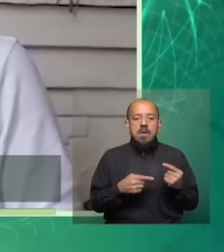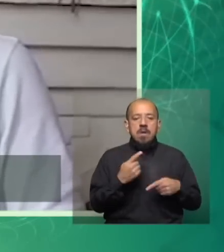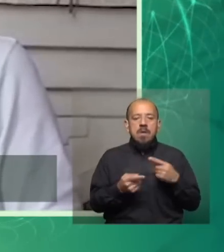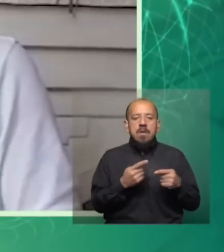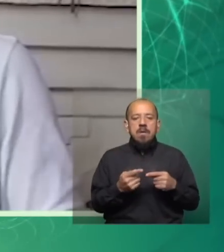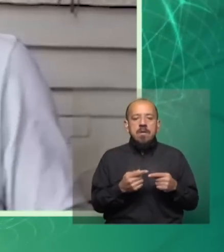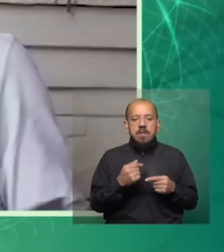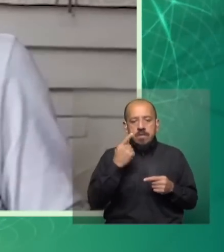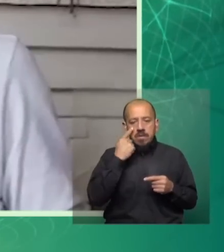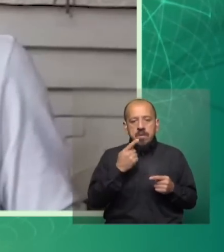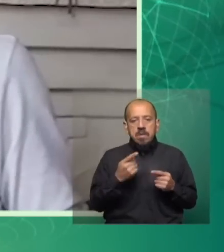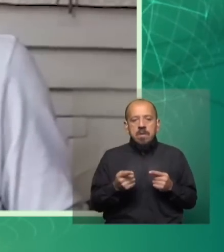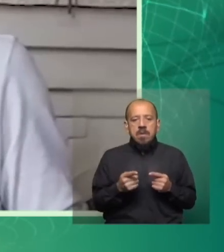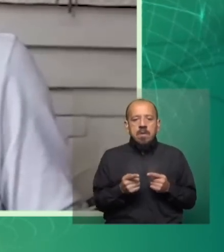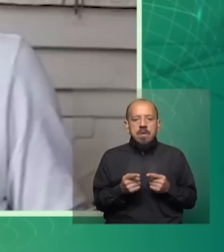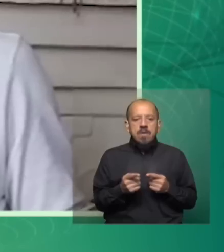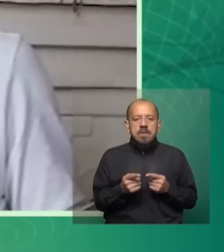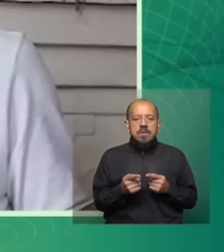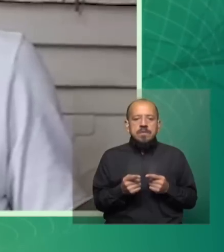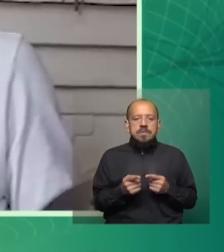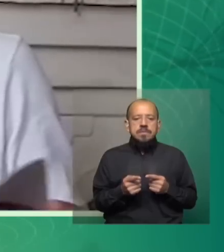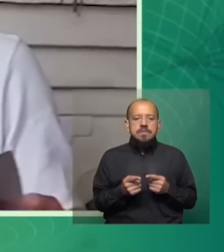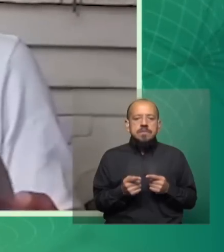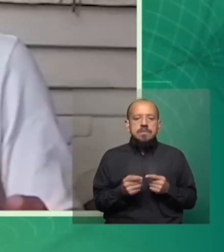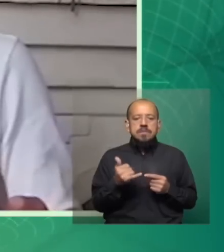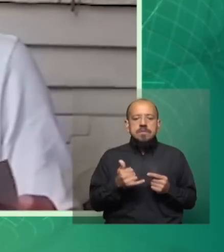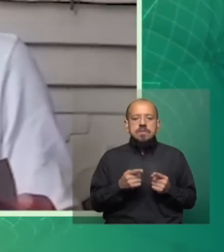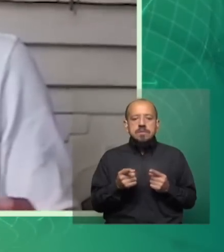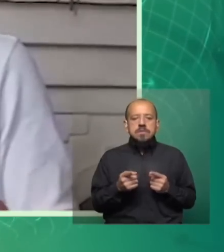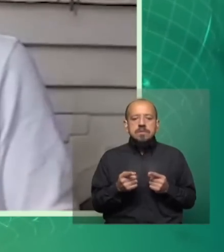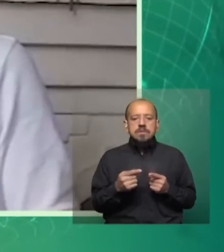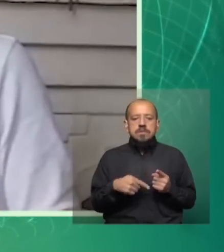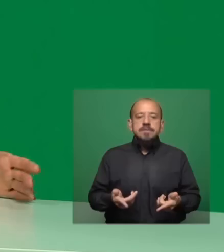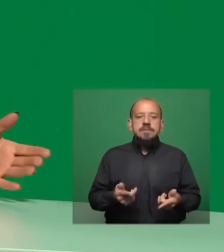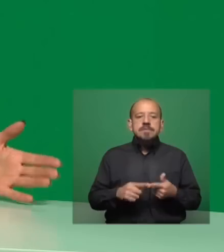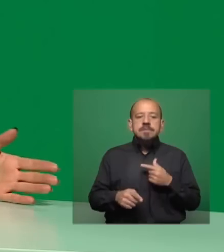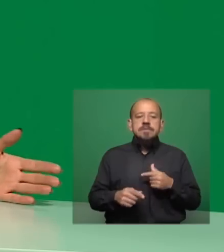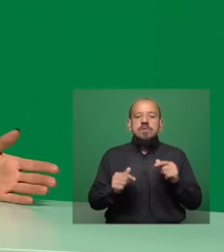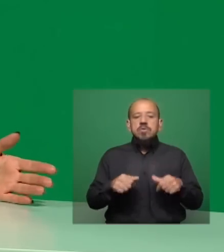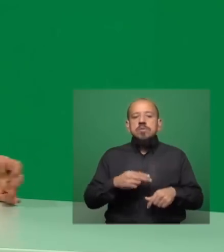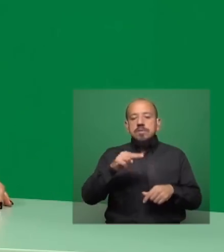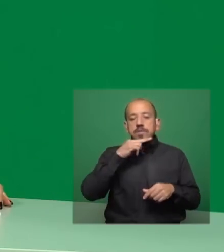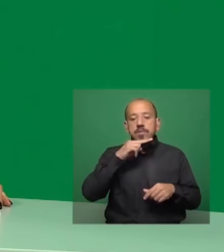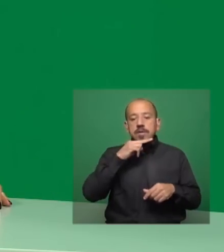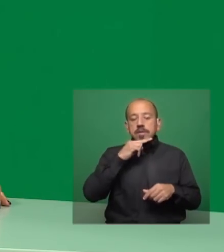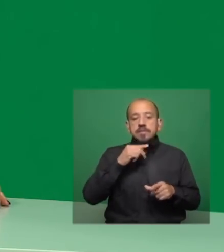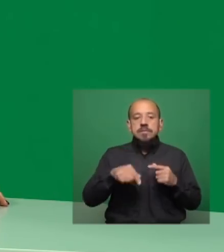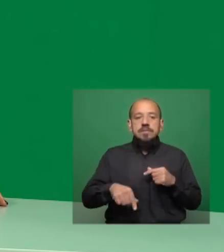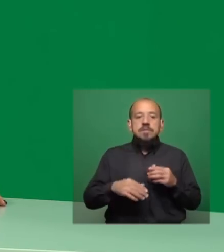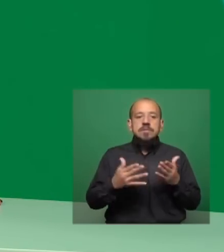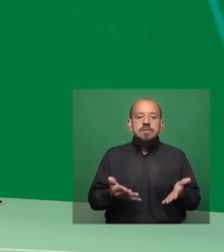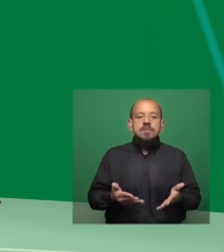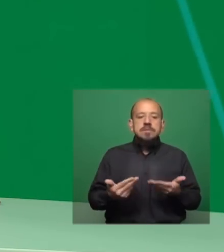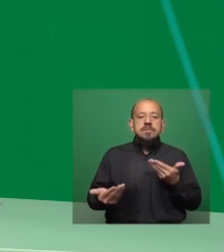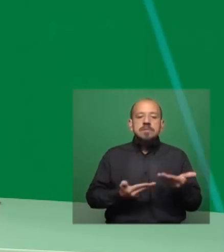maravillándome con lo que contenía entre sus páginas hoy es viernes y como todos los viernes vamos a